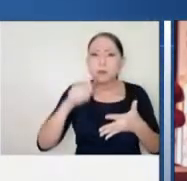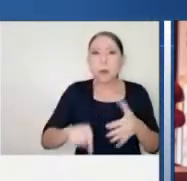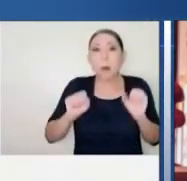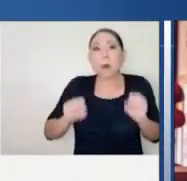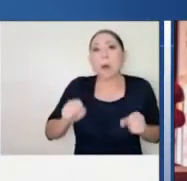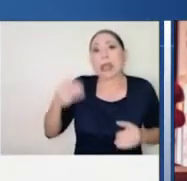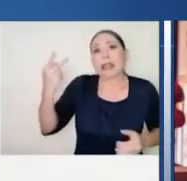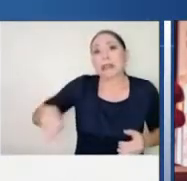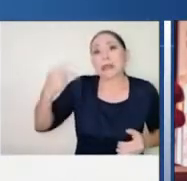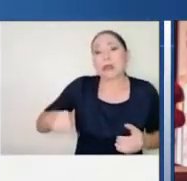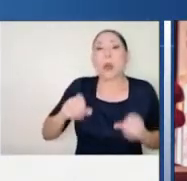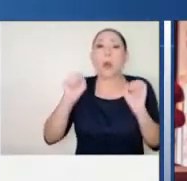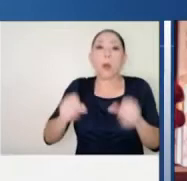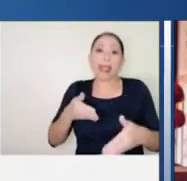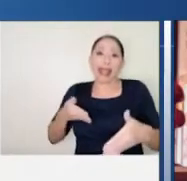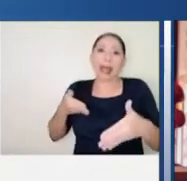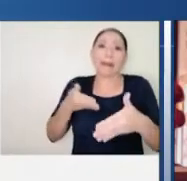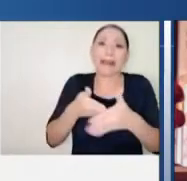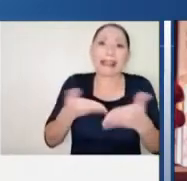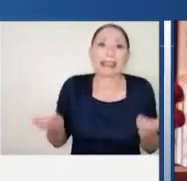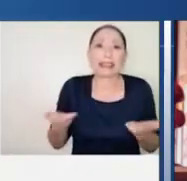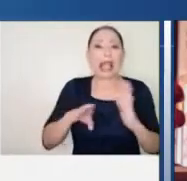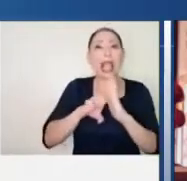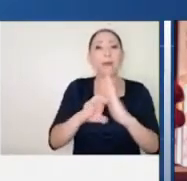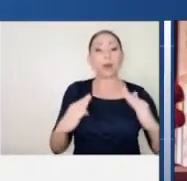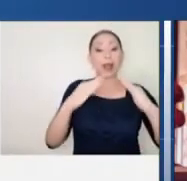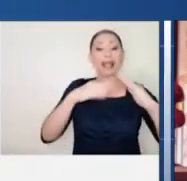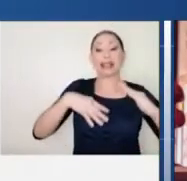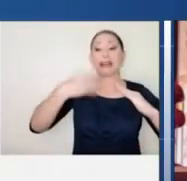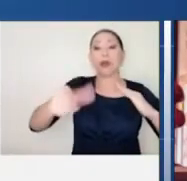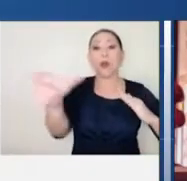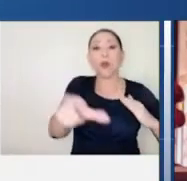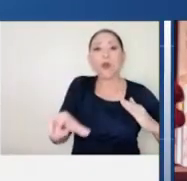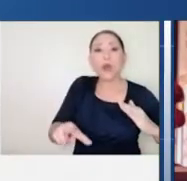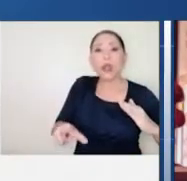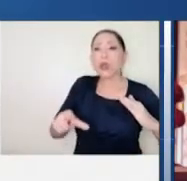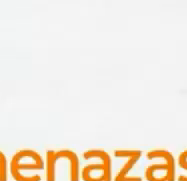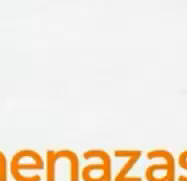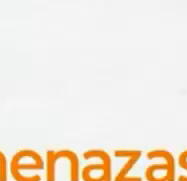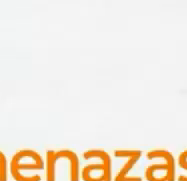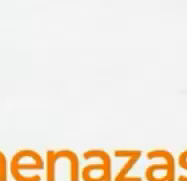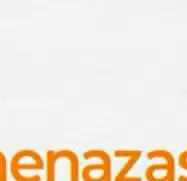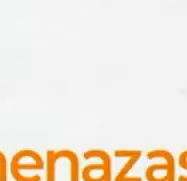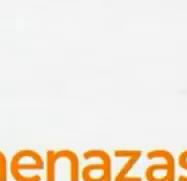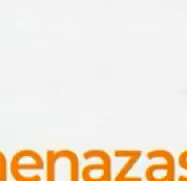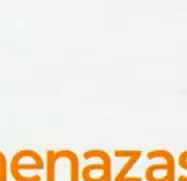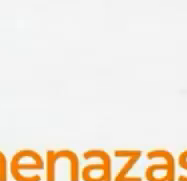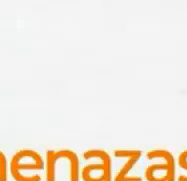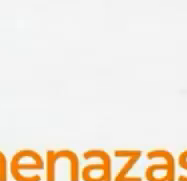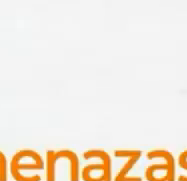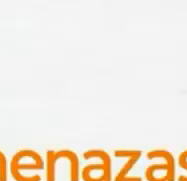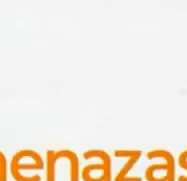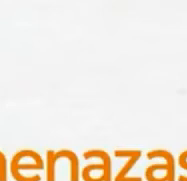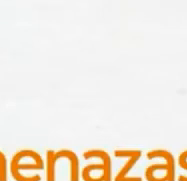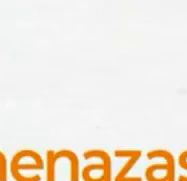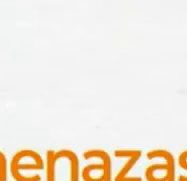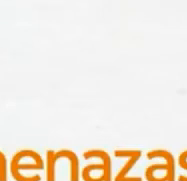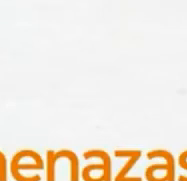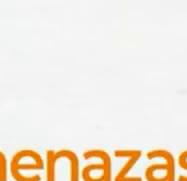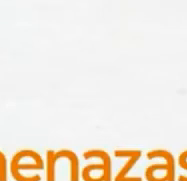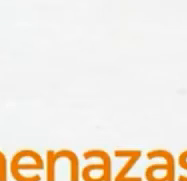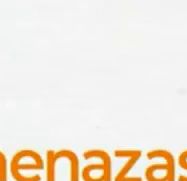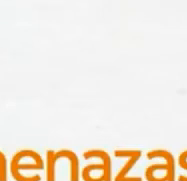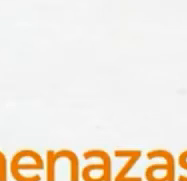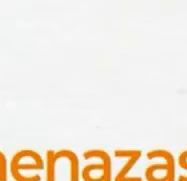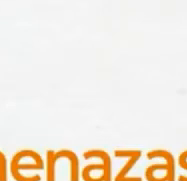estar preparadas y preparados para enfrentar cada situación de emergencia que se presente. Don Alexander, llama la atención que es la primera vez que hacemos un simulacro